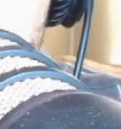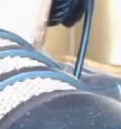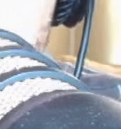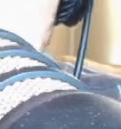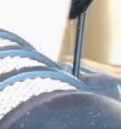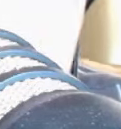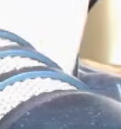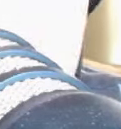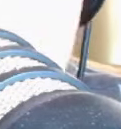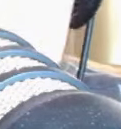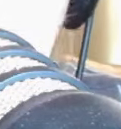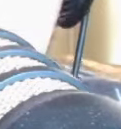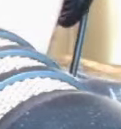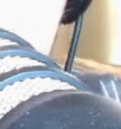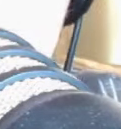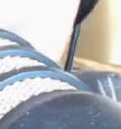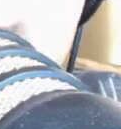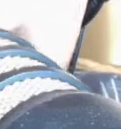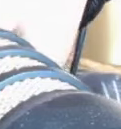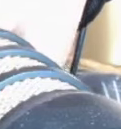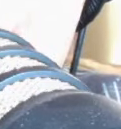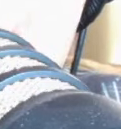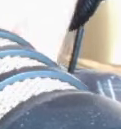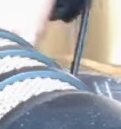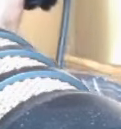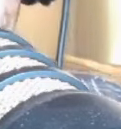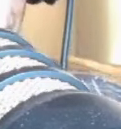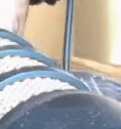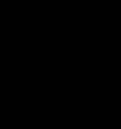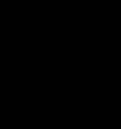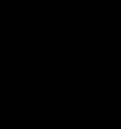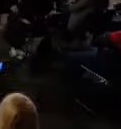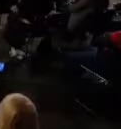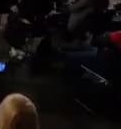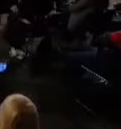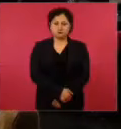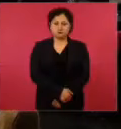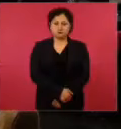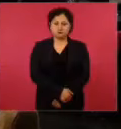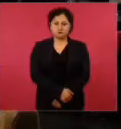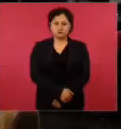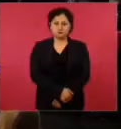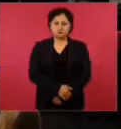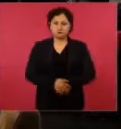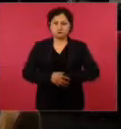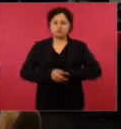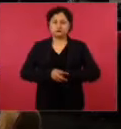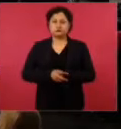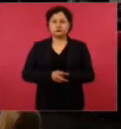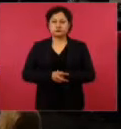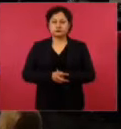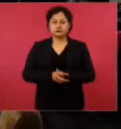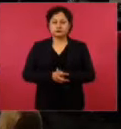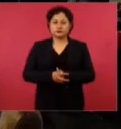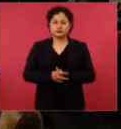los últimos 6 años en la parte electoral. Pues ya, miren, vamos.